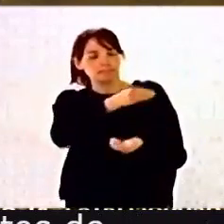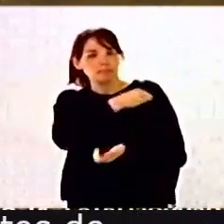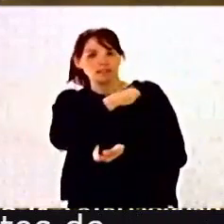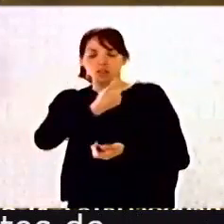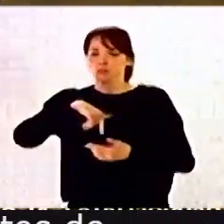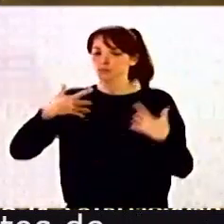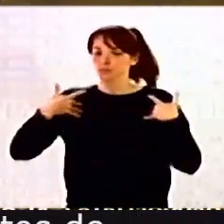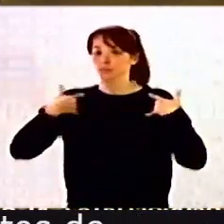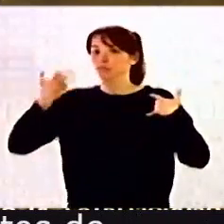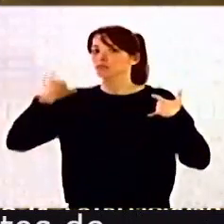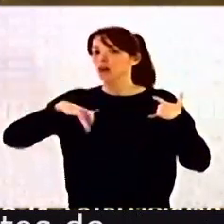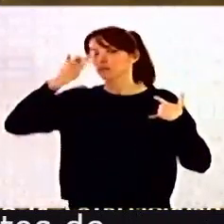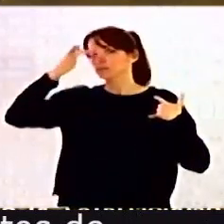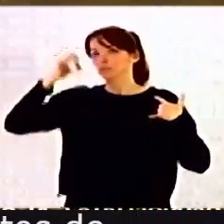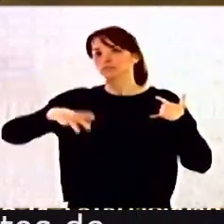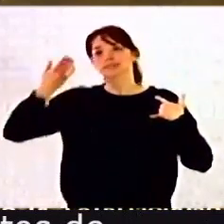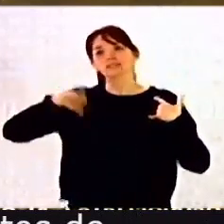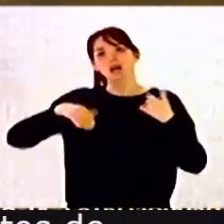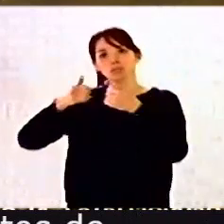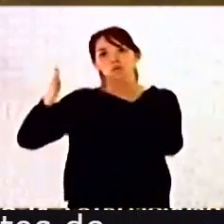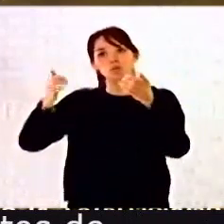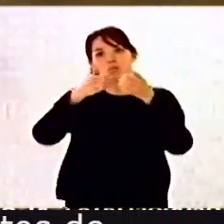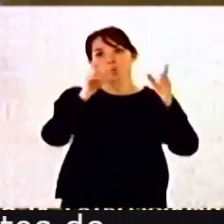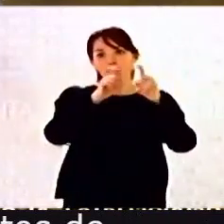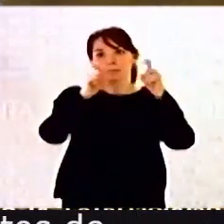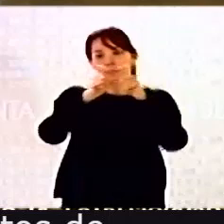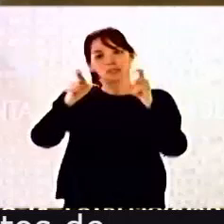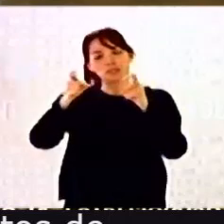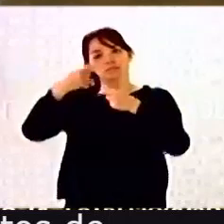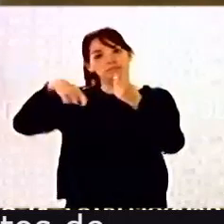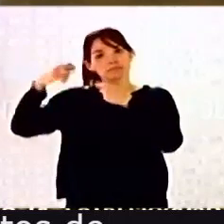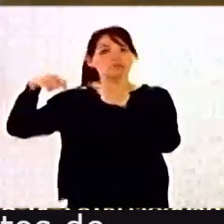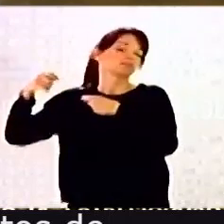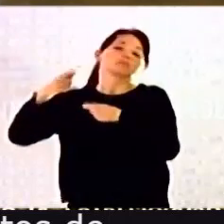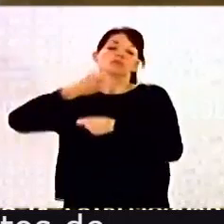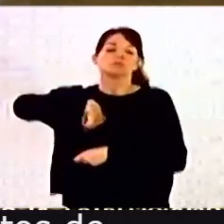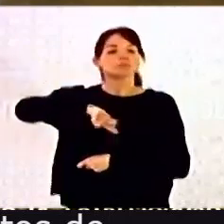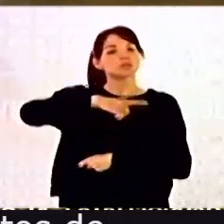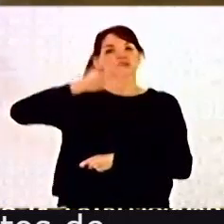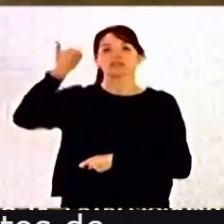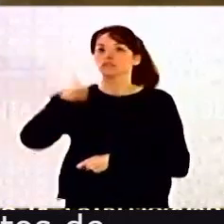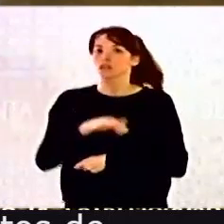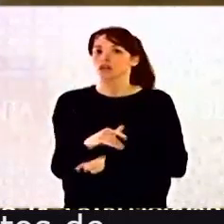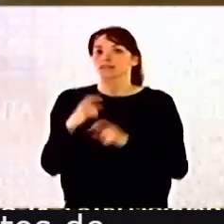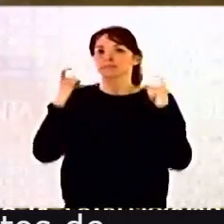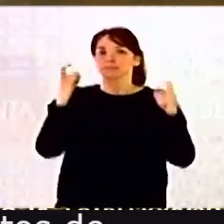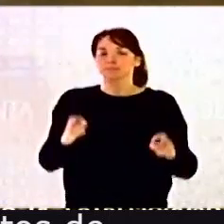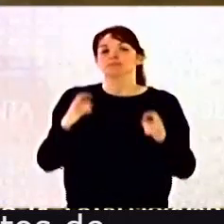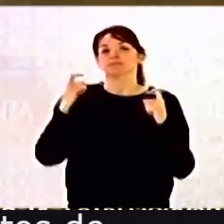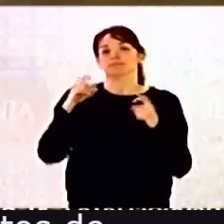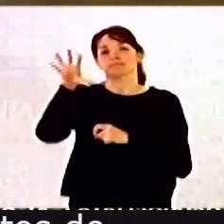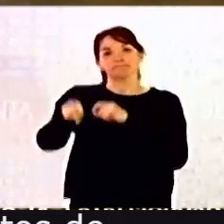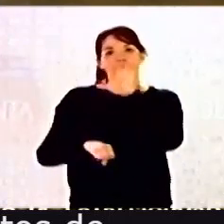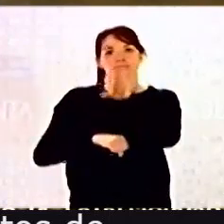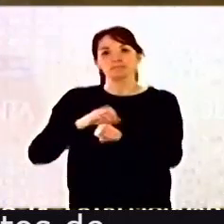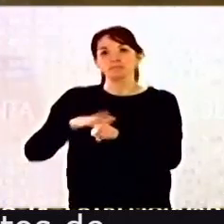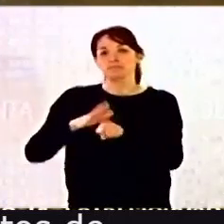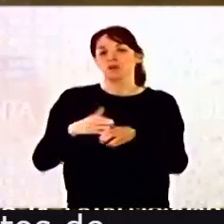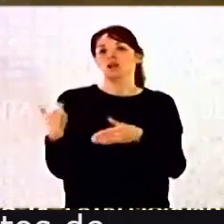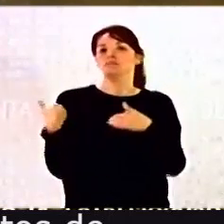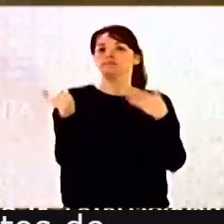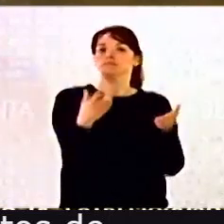que ya parece que los mercados se están comportando de forma adecuada, estamos poniendo toda la carne en el asador para que nuestros